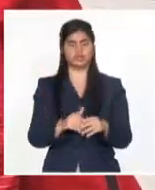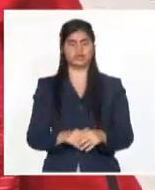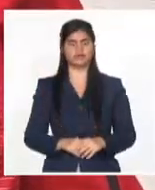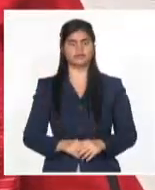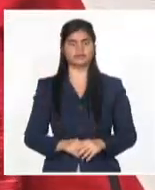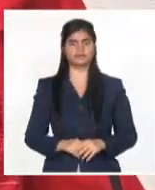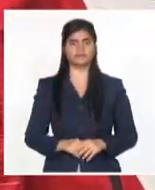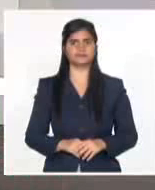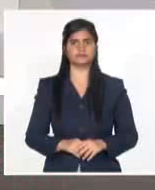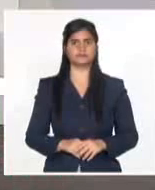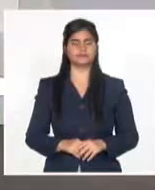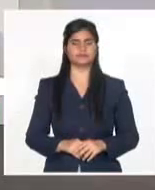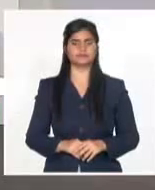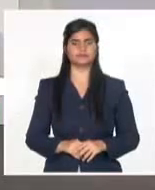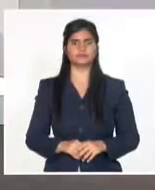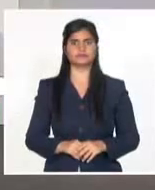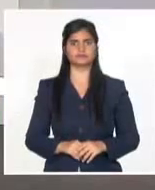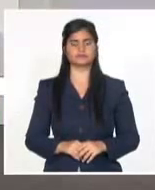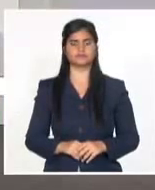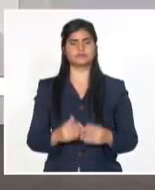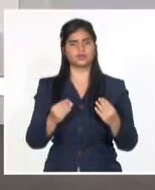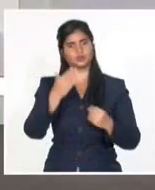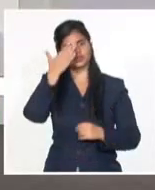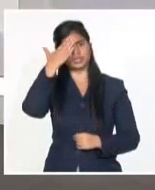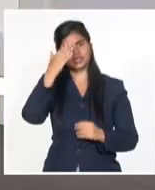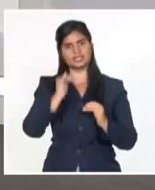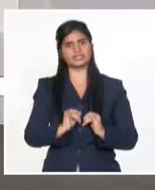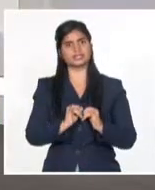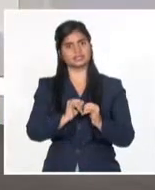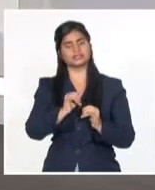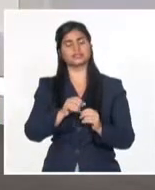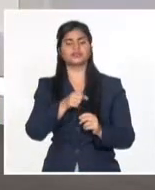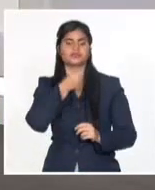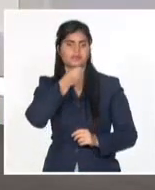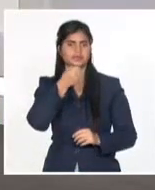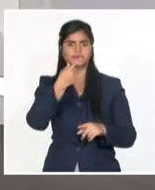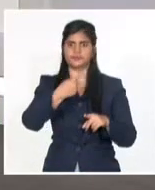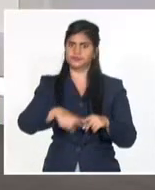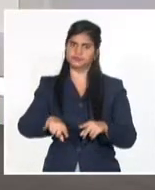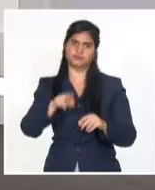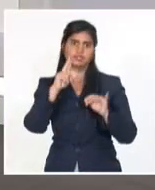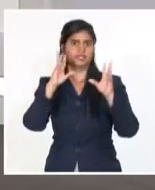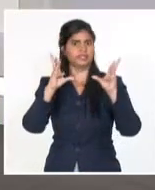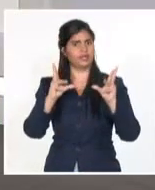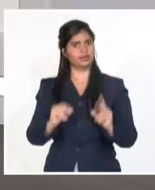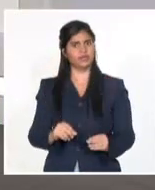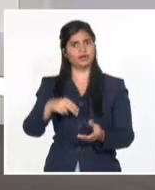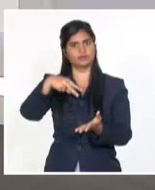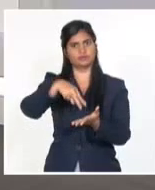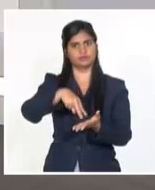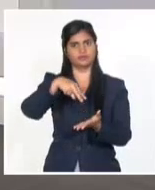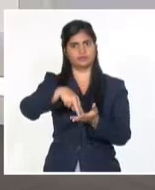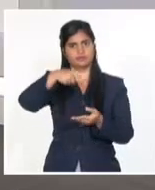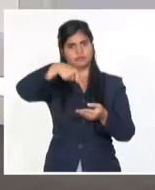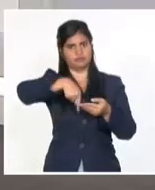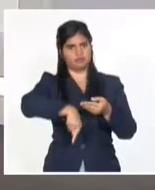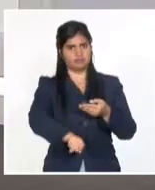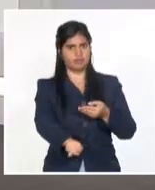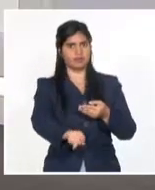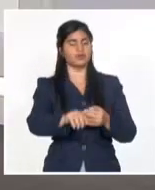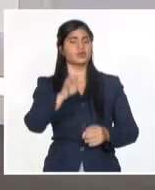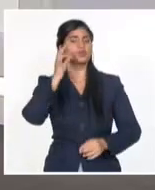cubano de noticias. Muchas gracias, Gotay. En otros resultados, las clavadistas Anisley García y Princess Lady